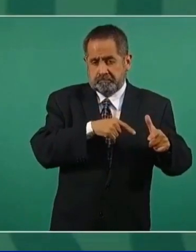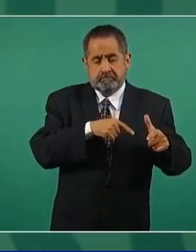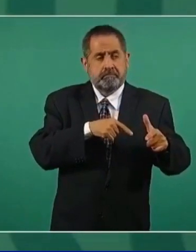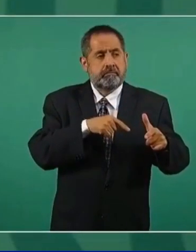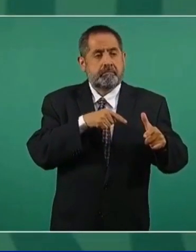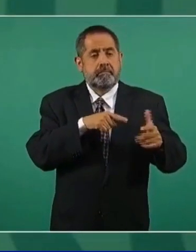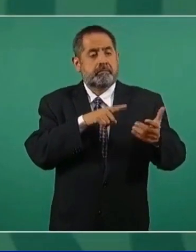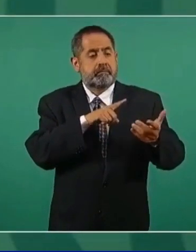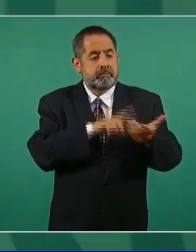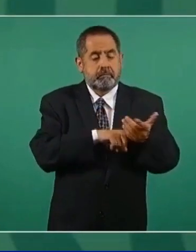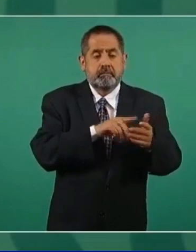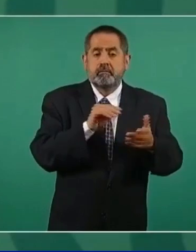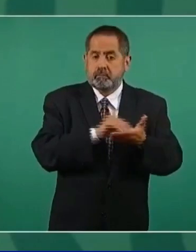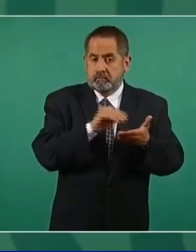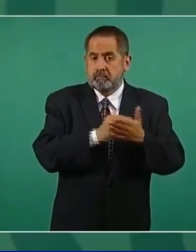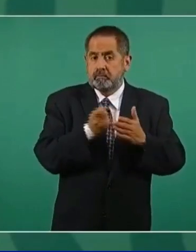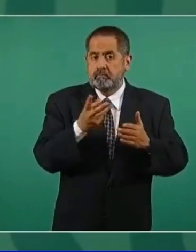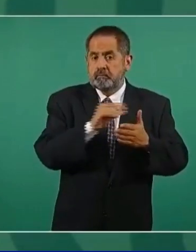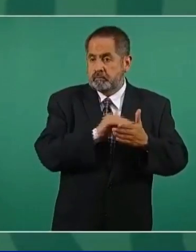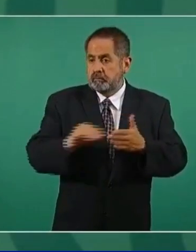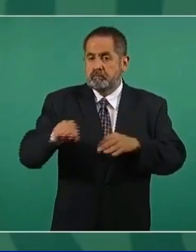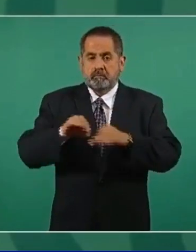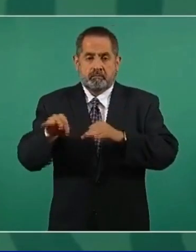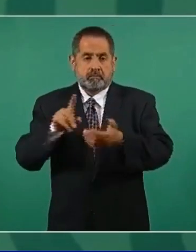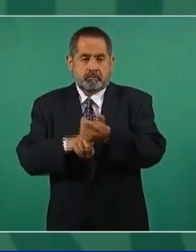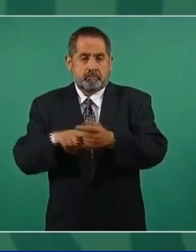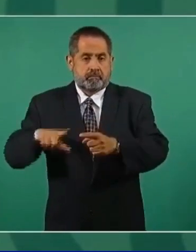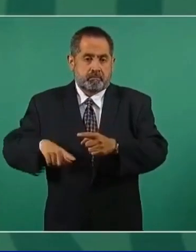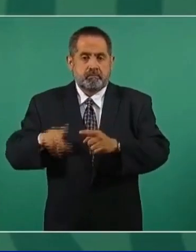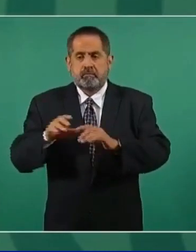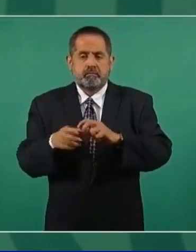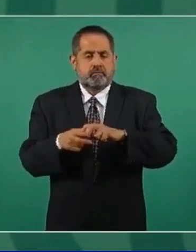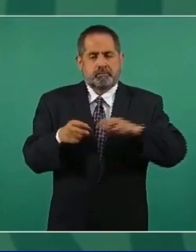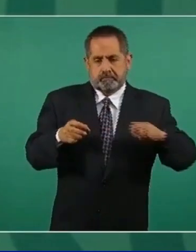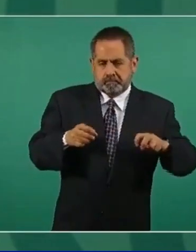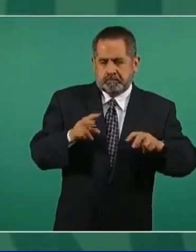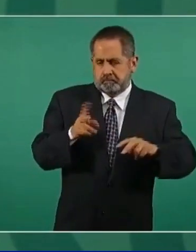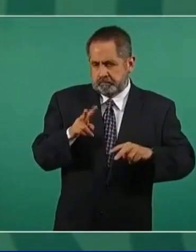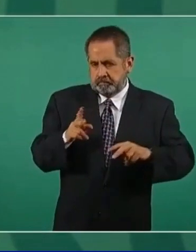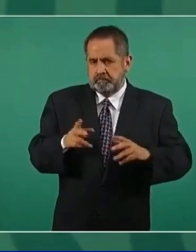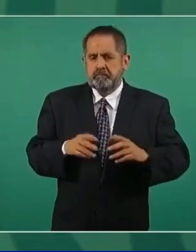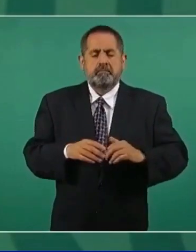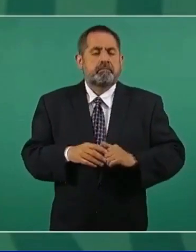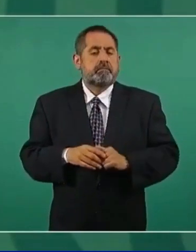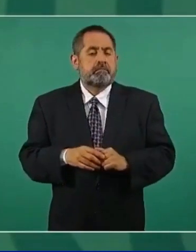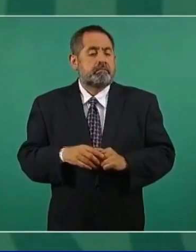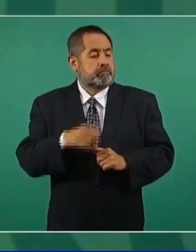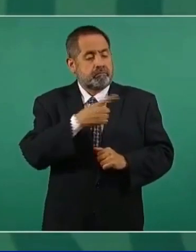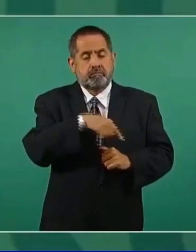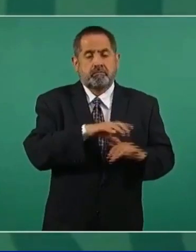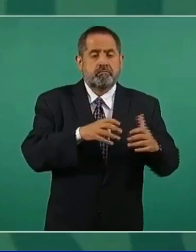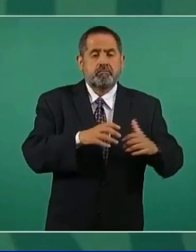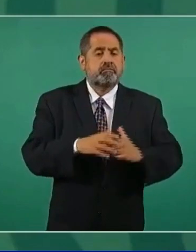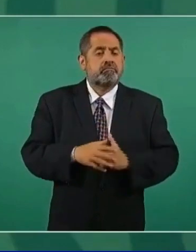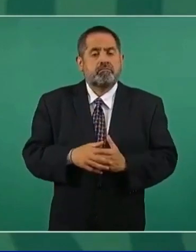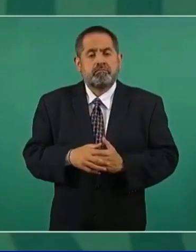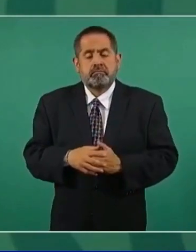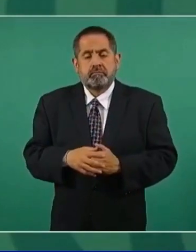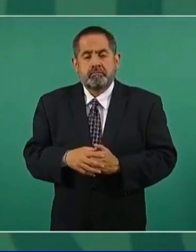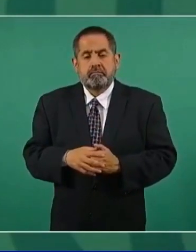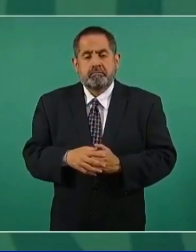en el gobierno o fuera del gobierno, todos ya están